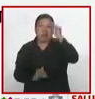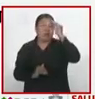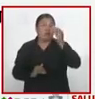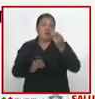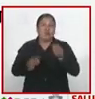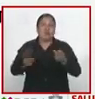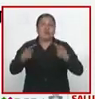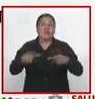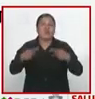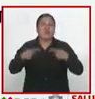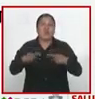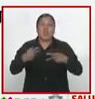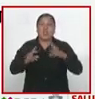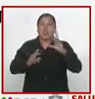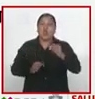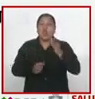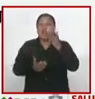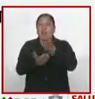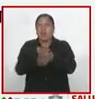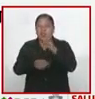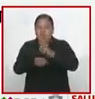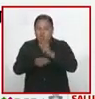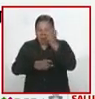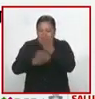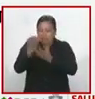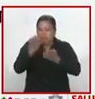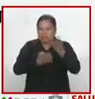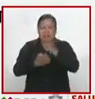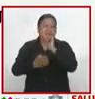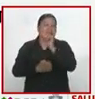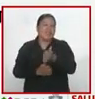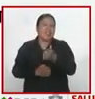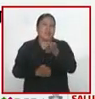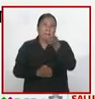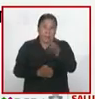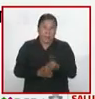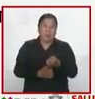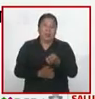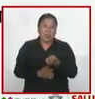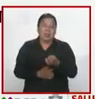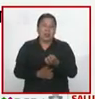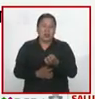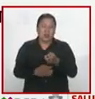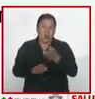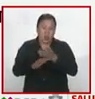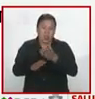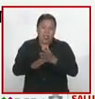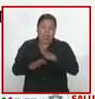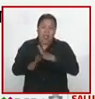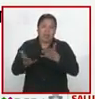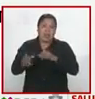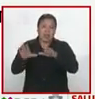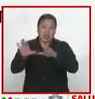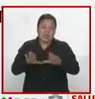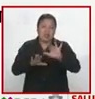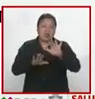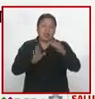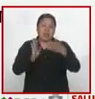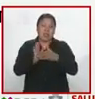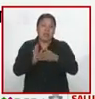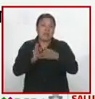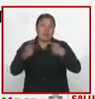personas no se hace un diagnóstico ni acude en atención médica y alrededor de 750 mil